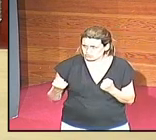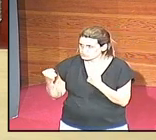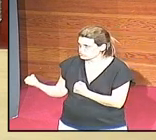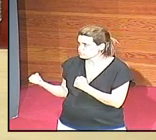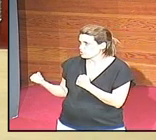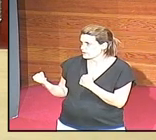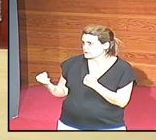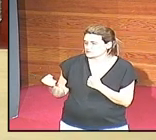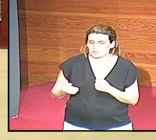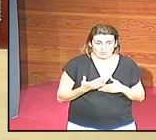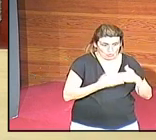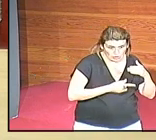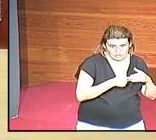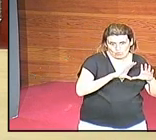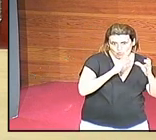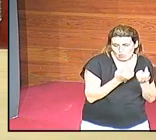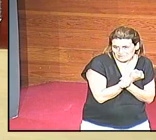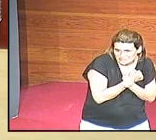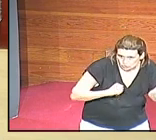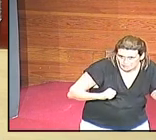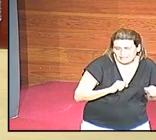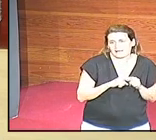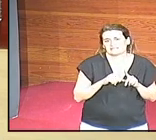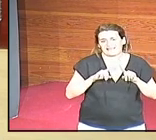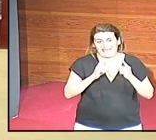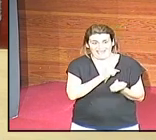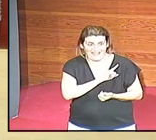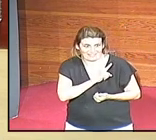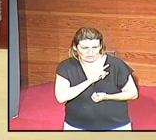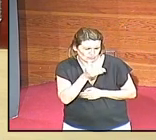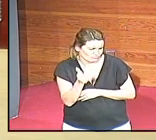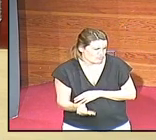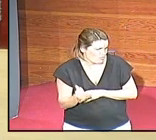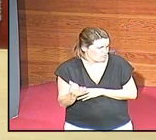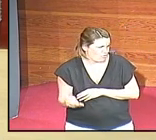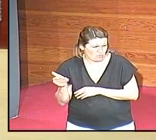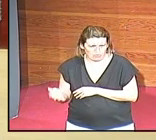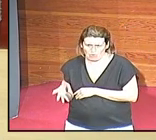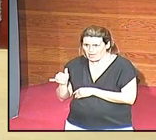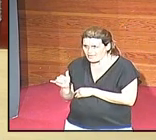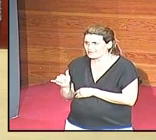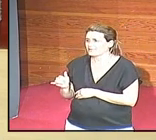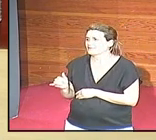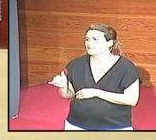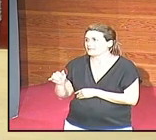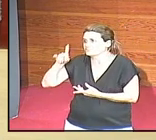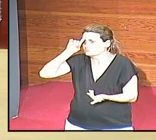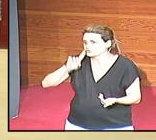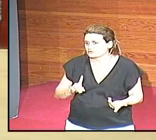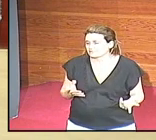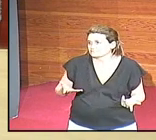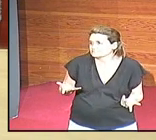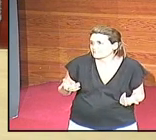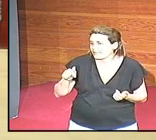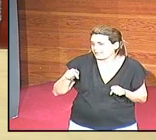que tienen bombas atómicas, que tienen ejércitos importantísimos, y no sé, es decir, que y